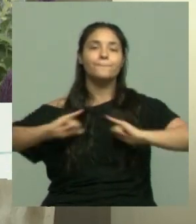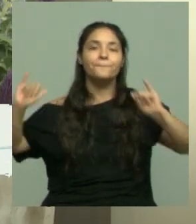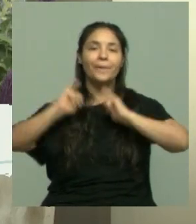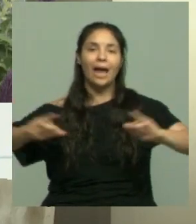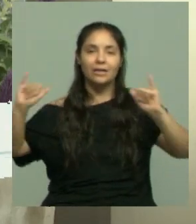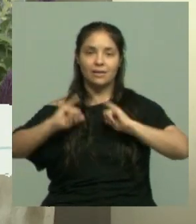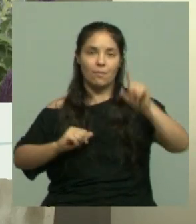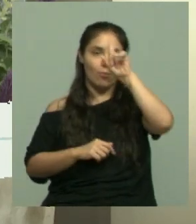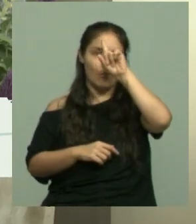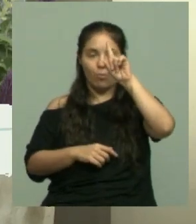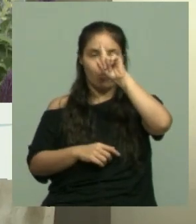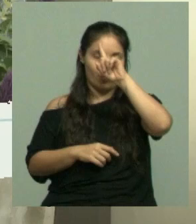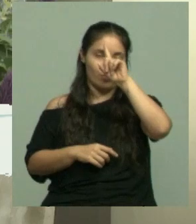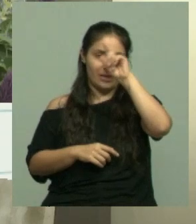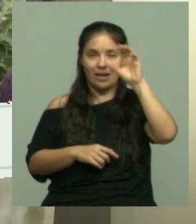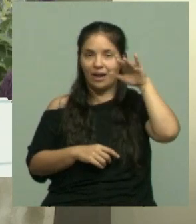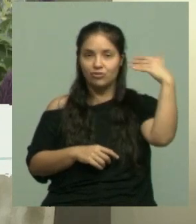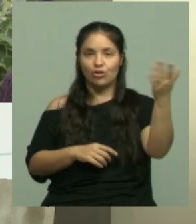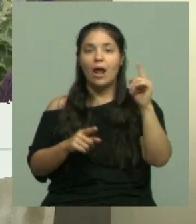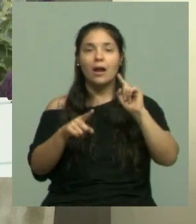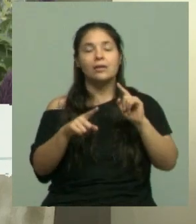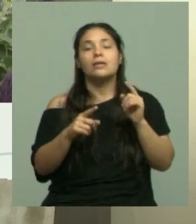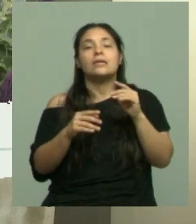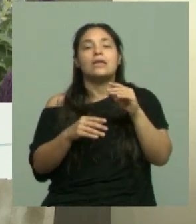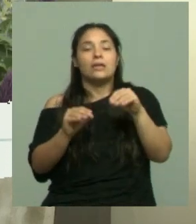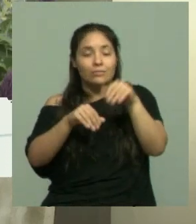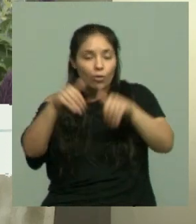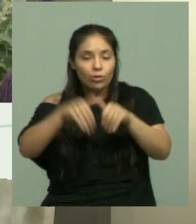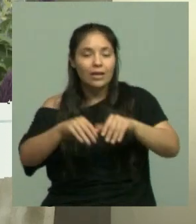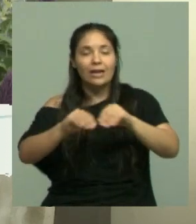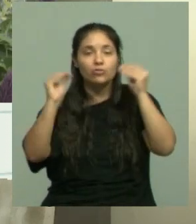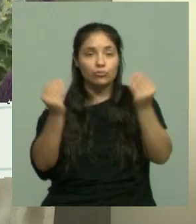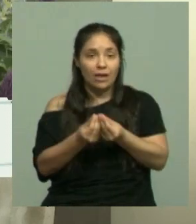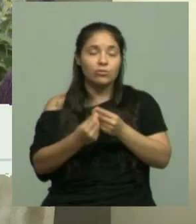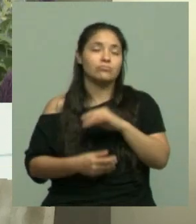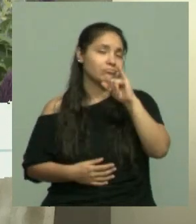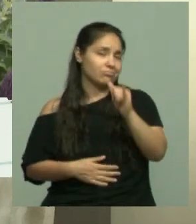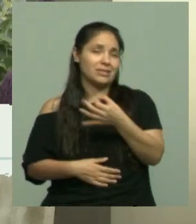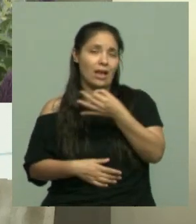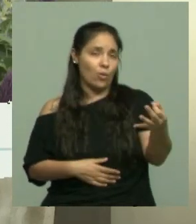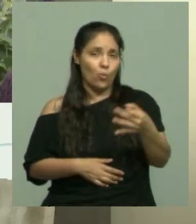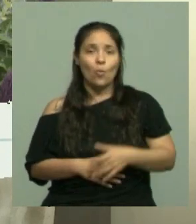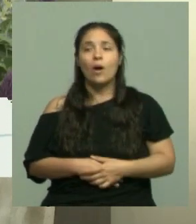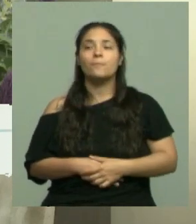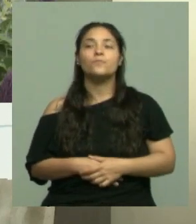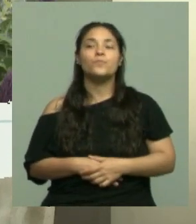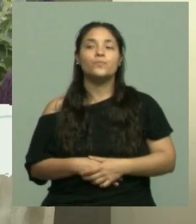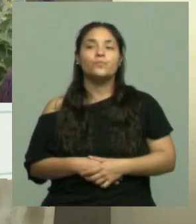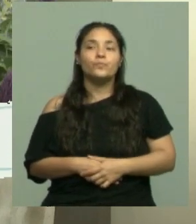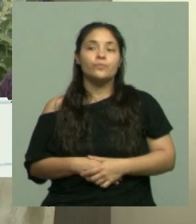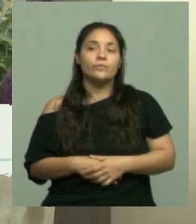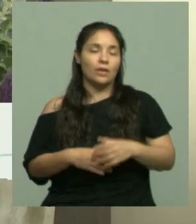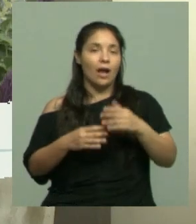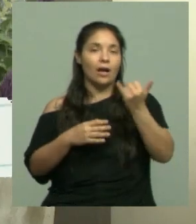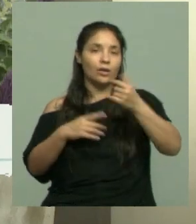políticas y en los resultados. Tal cual, mira, acaba de haber un efecto en relación a los objetivos que se